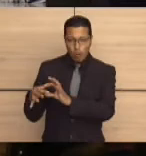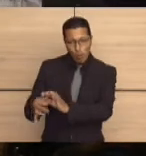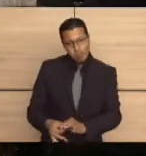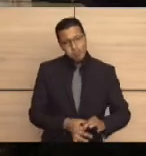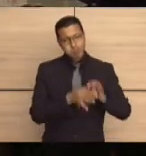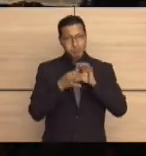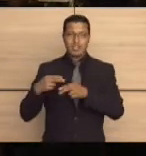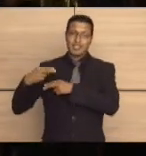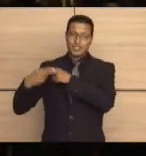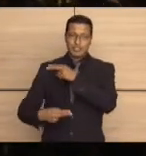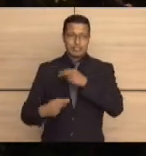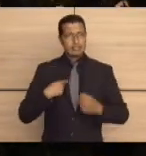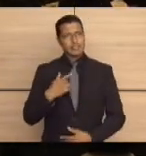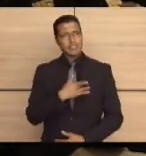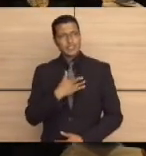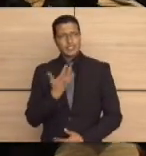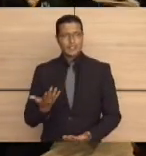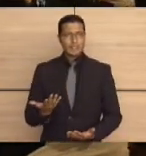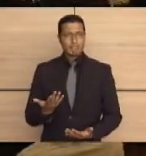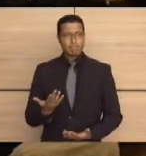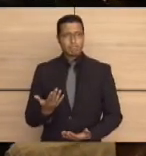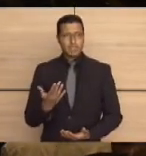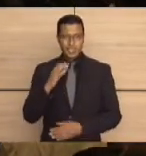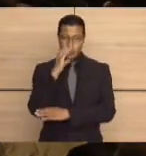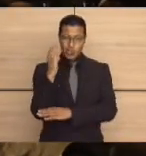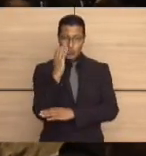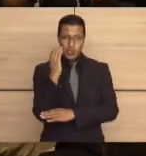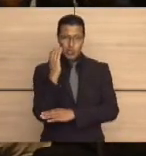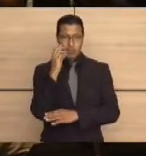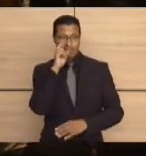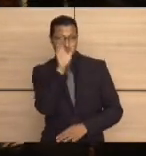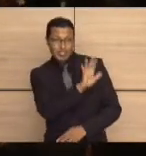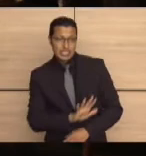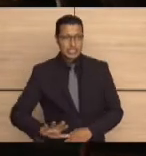que Colombia no ha logrado construir una nación cohesionada,